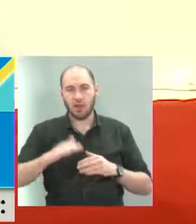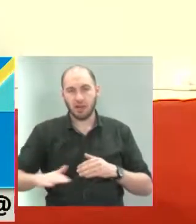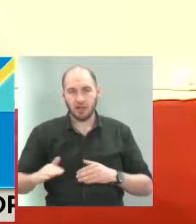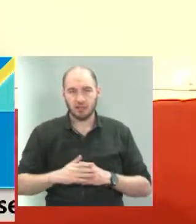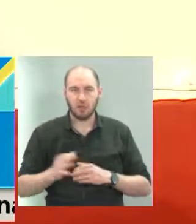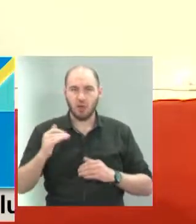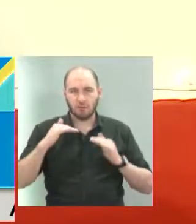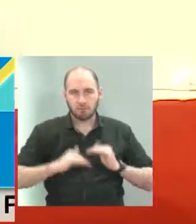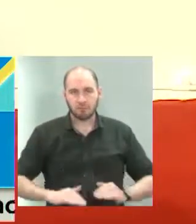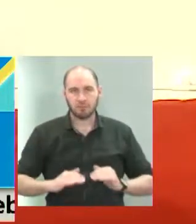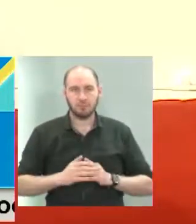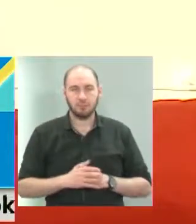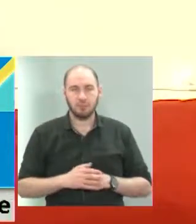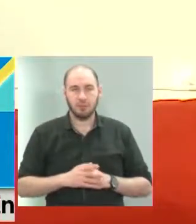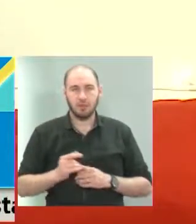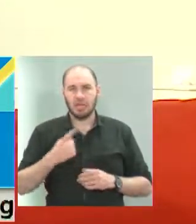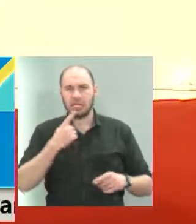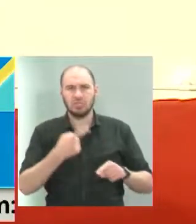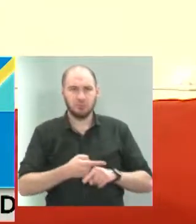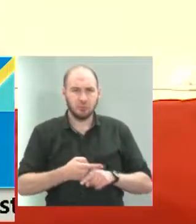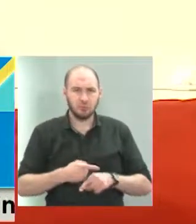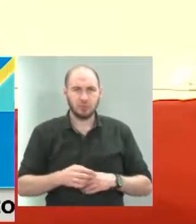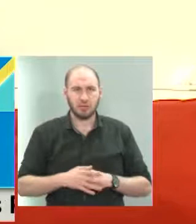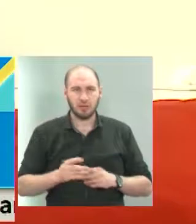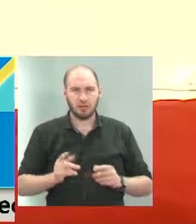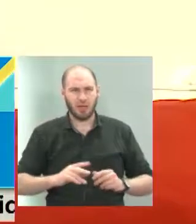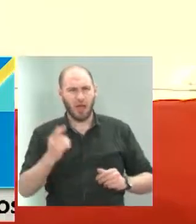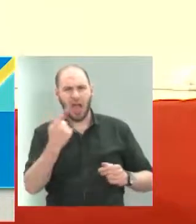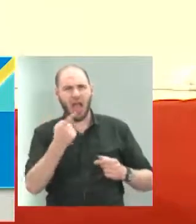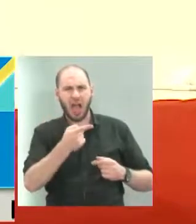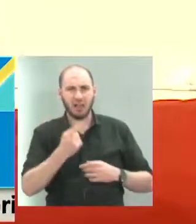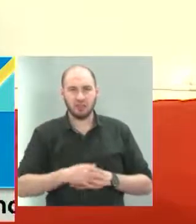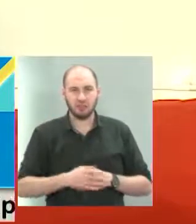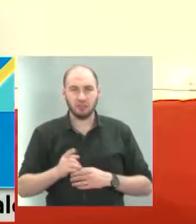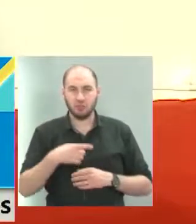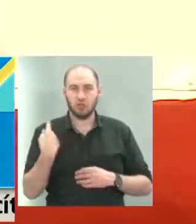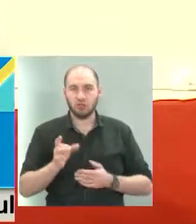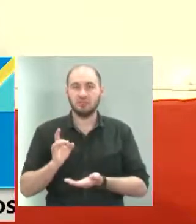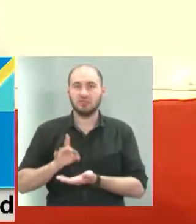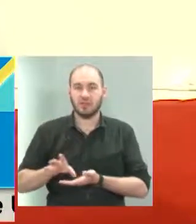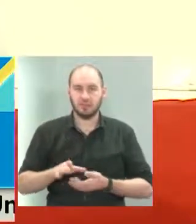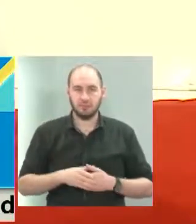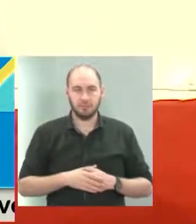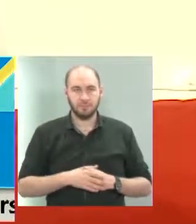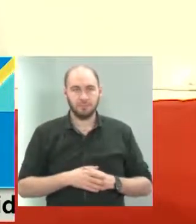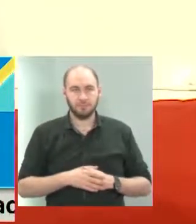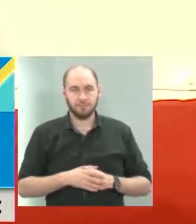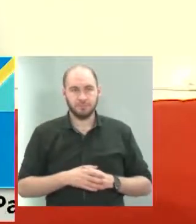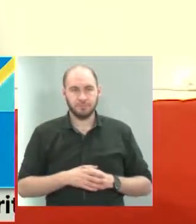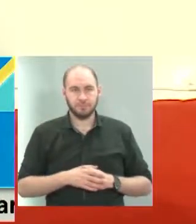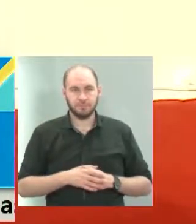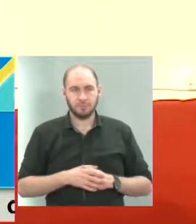infantiles o en inferiores, e insulta, tiene mal gesto, lo que sea, nosotros mismos sacarlo. Uh-huh.